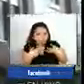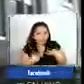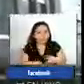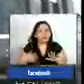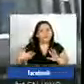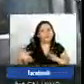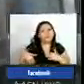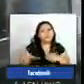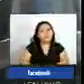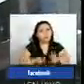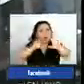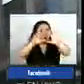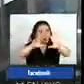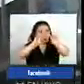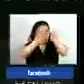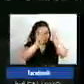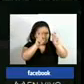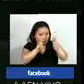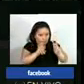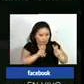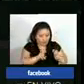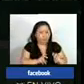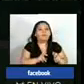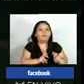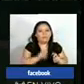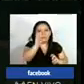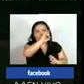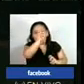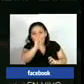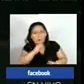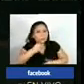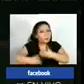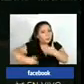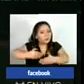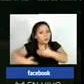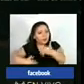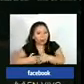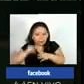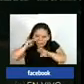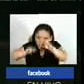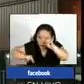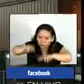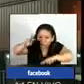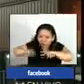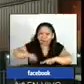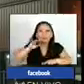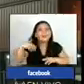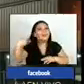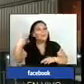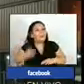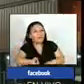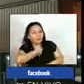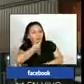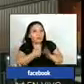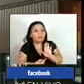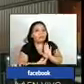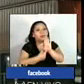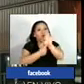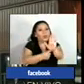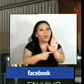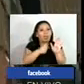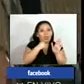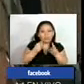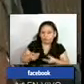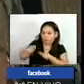Ocho de las diez líneas de fiscalización reportan un alto porcentaje de avance y los hallazgos preliminares serán presentados en un informe a la